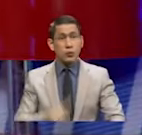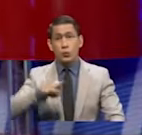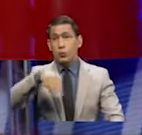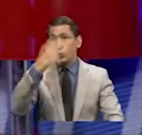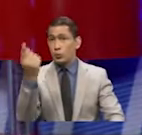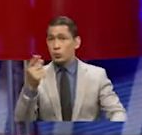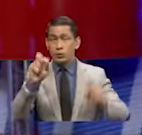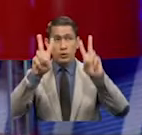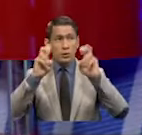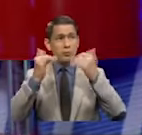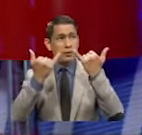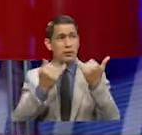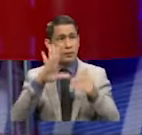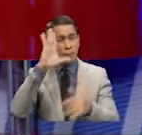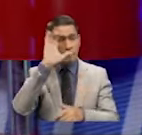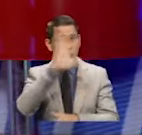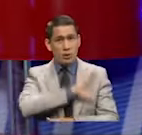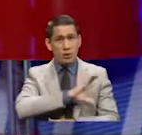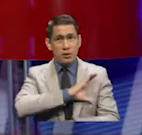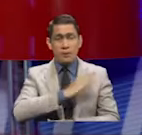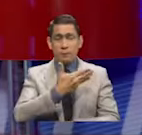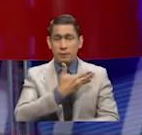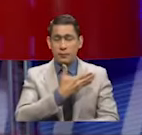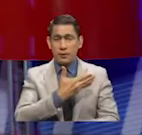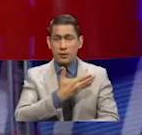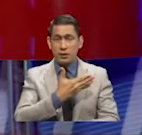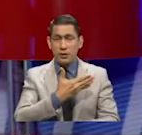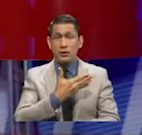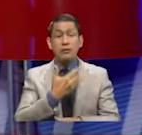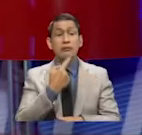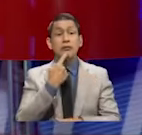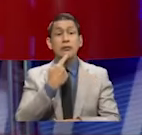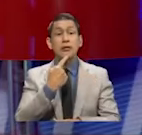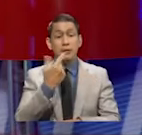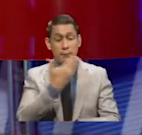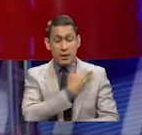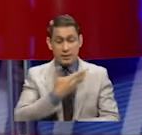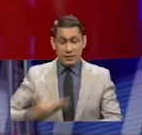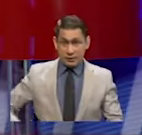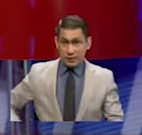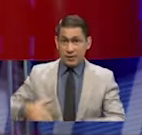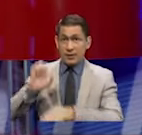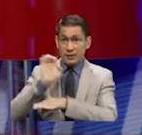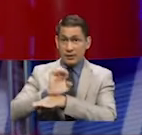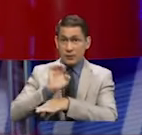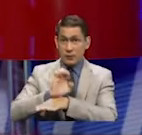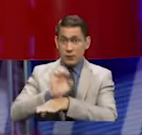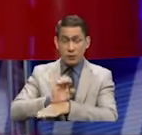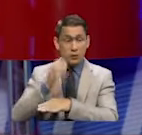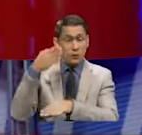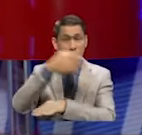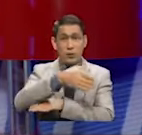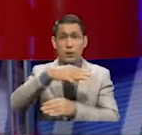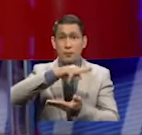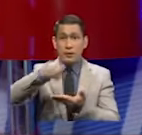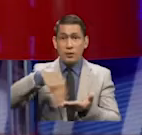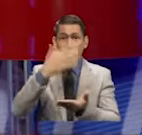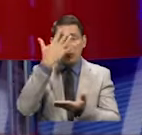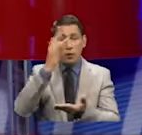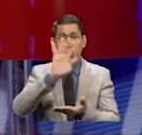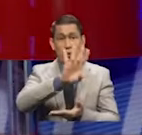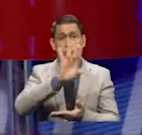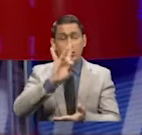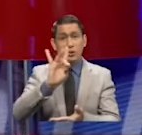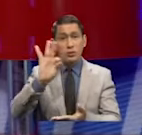les contamos que el presidente Daniel Noboa cumple agenda en Manabí. Hoy acudió al evento Bellavista Club por los